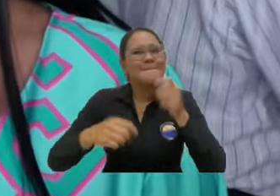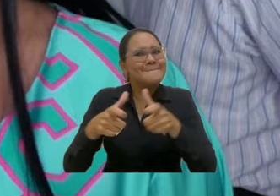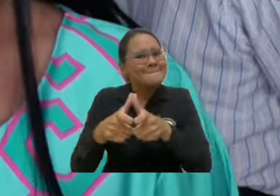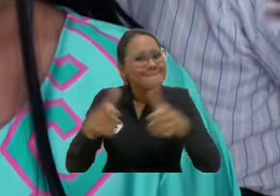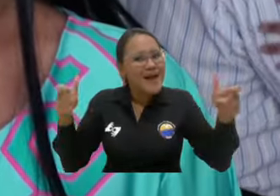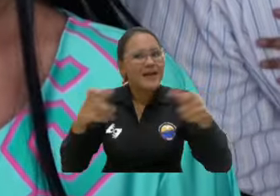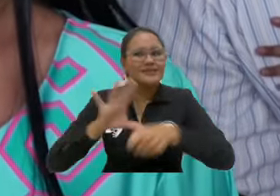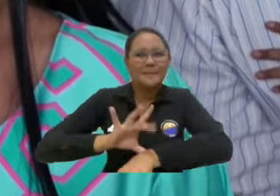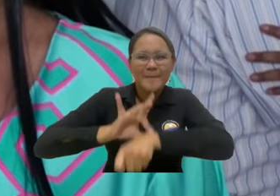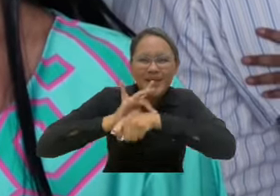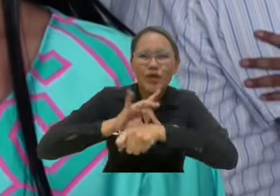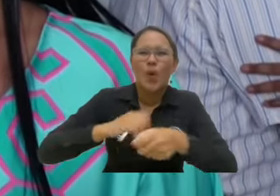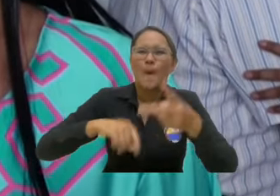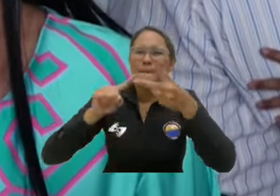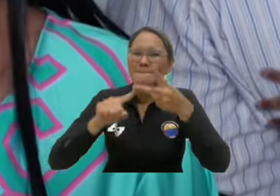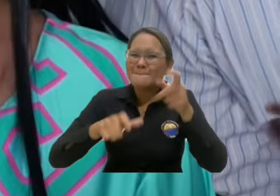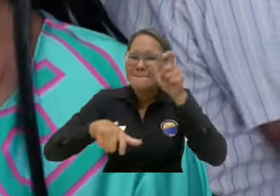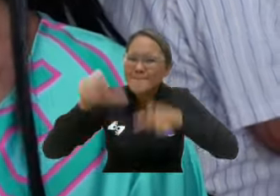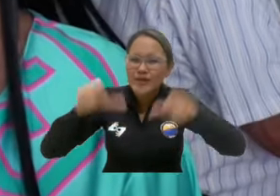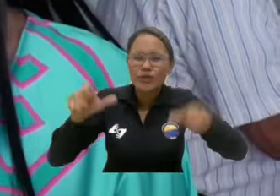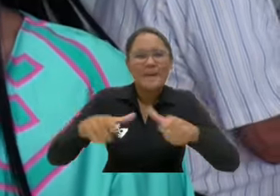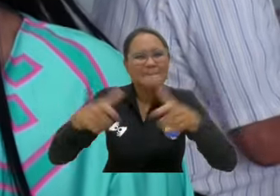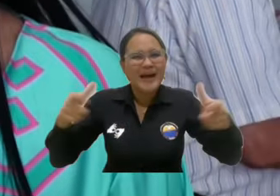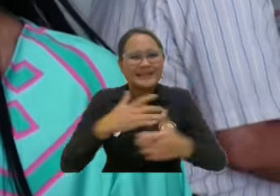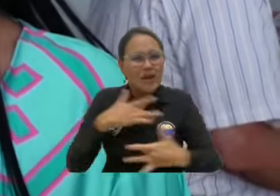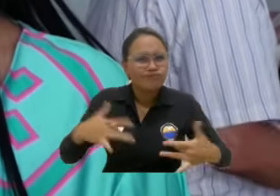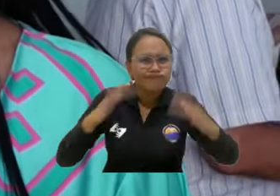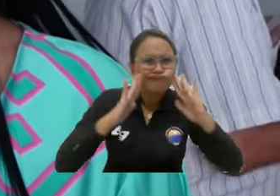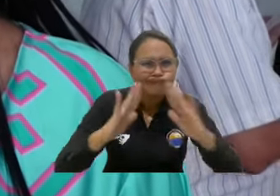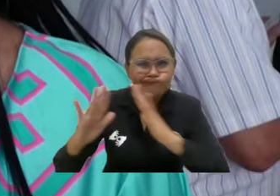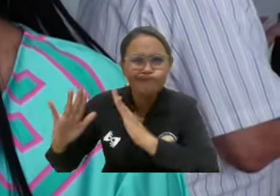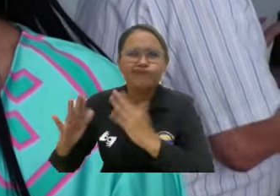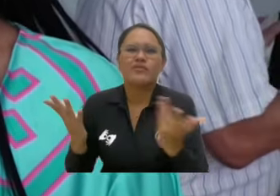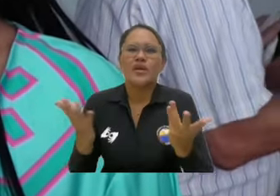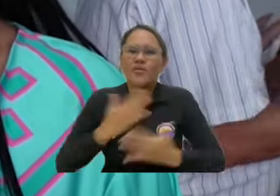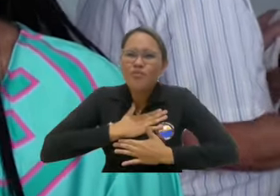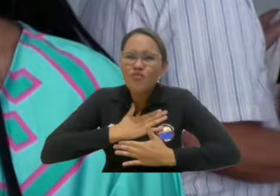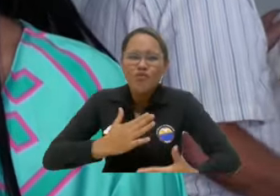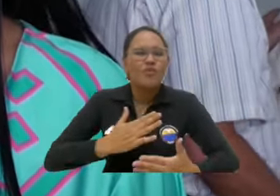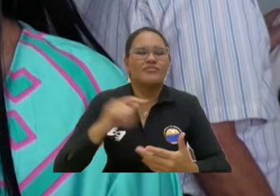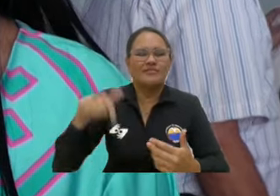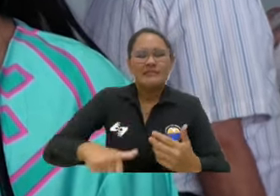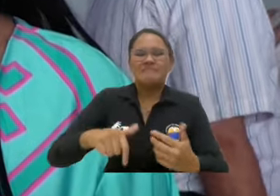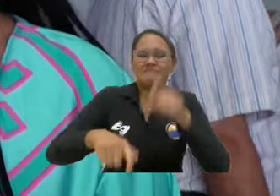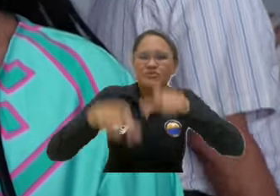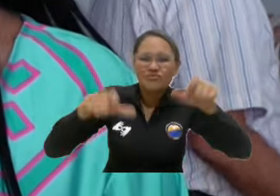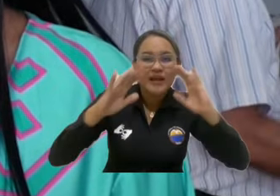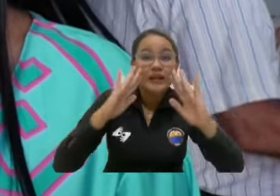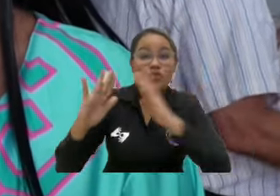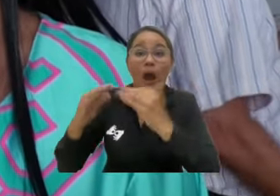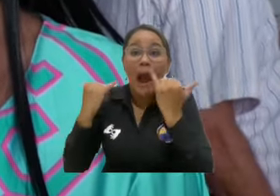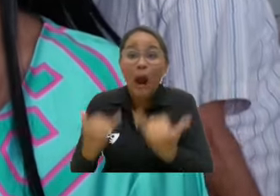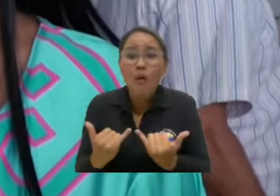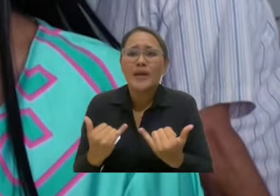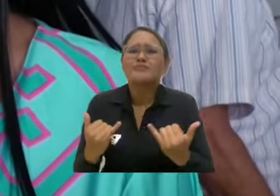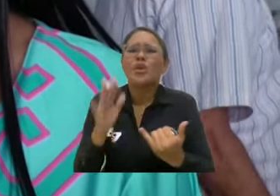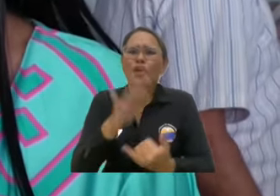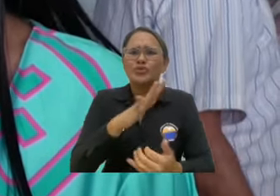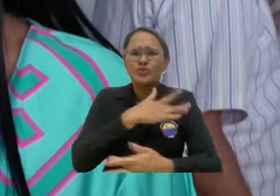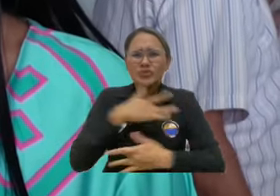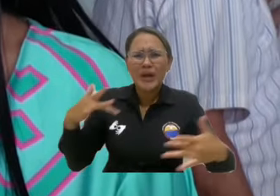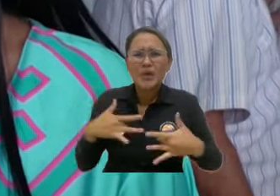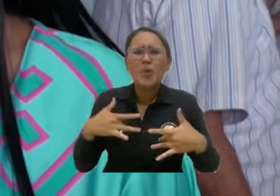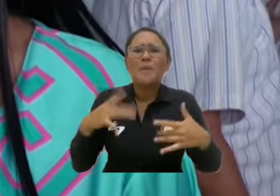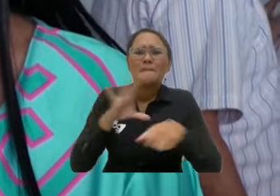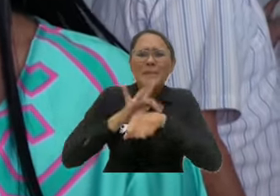más equipos extramurales, más personal de la salud que atienda a los colombianos. Hoy hay una deficiencia